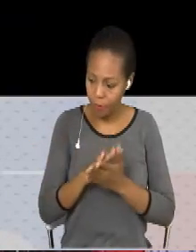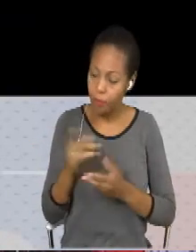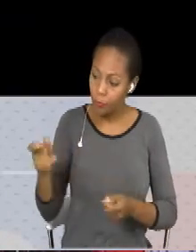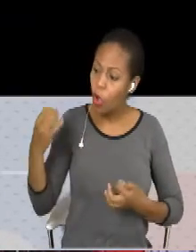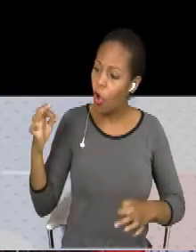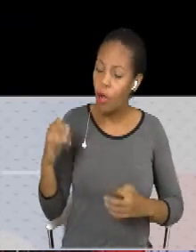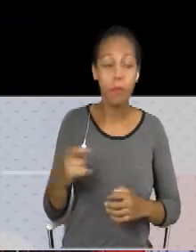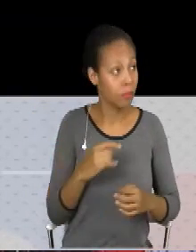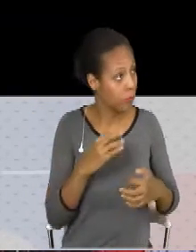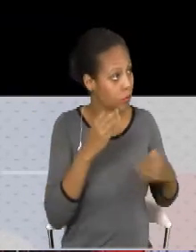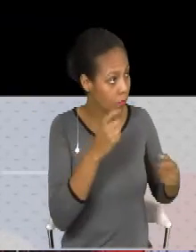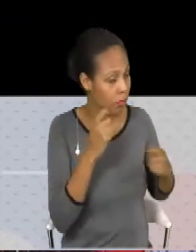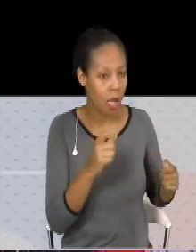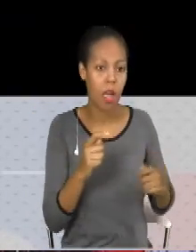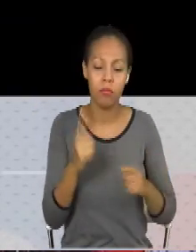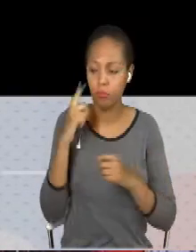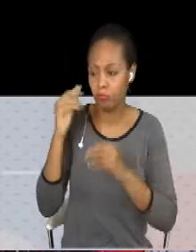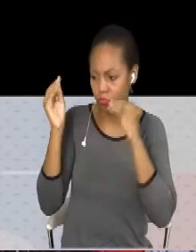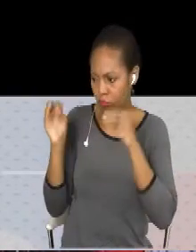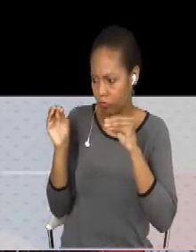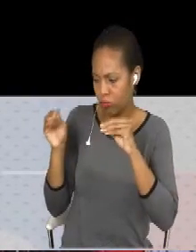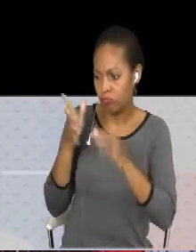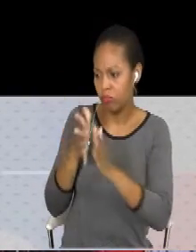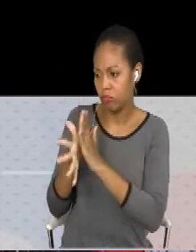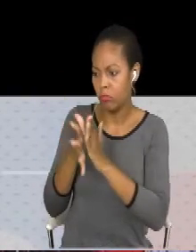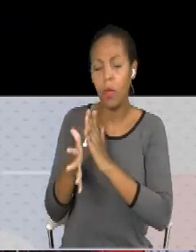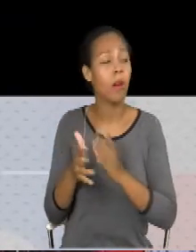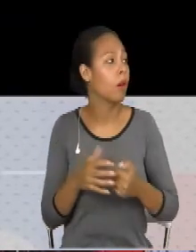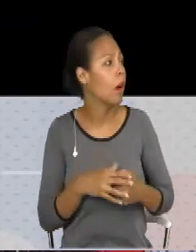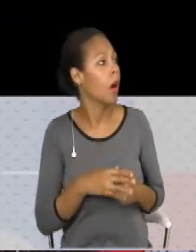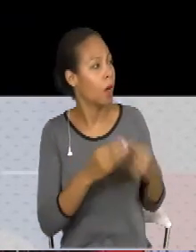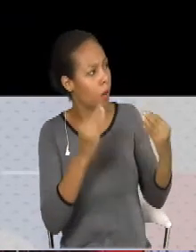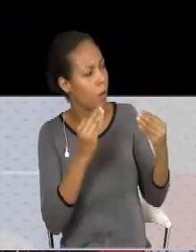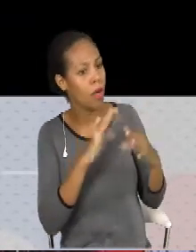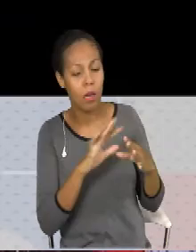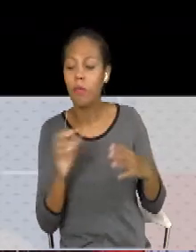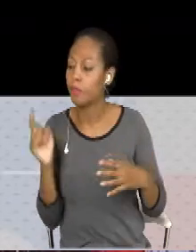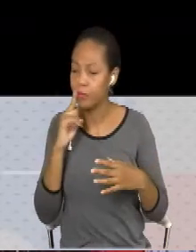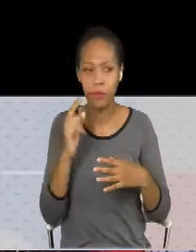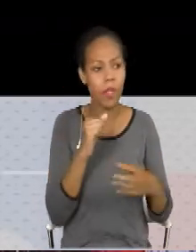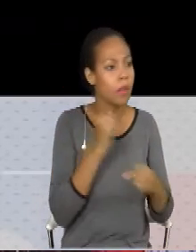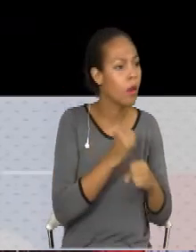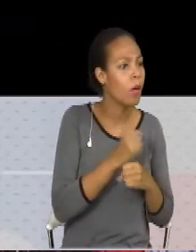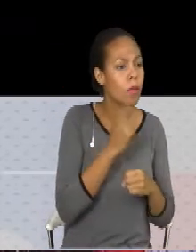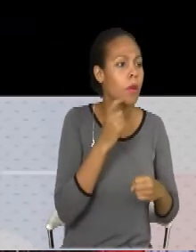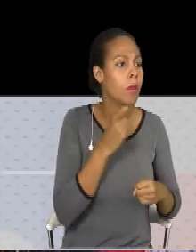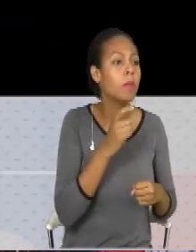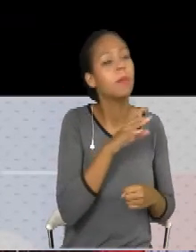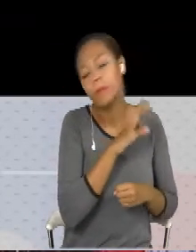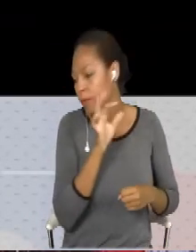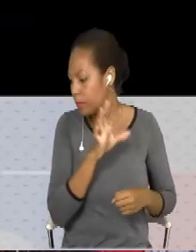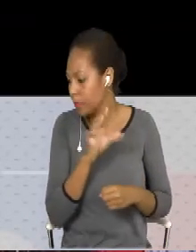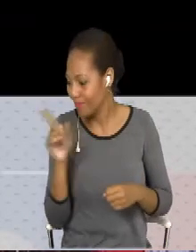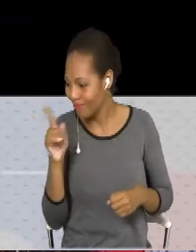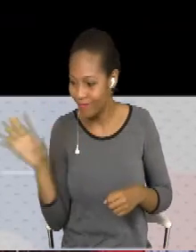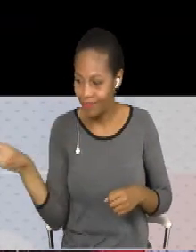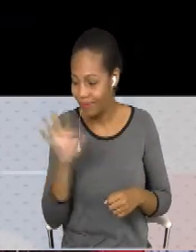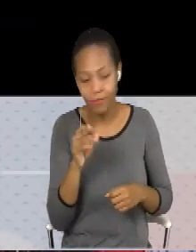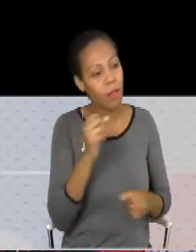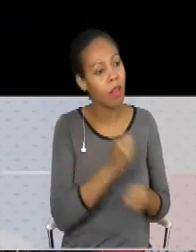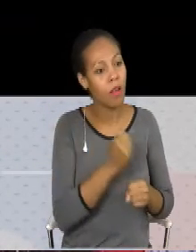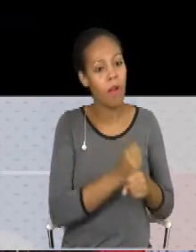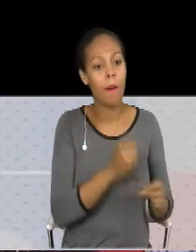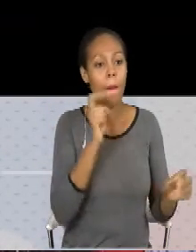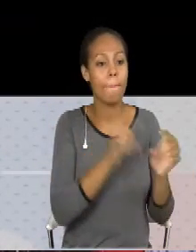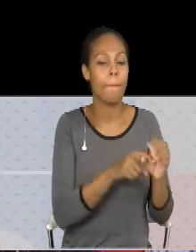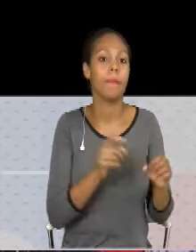enviar a capacitaciones, los van a ayudar a buscar empleo. Entonces las cajas de compensaciones en estos momentos están brindando ese tipo de asesoramiento,